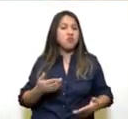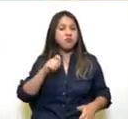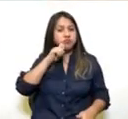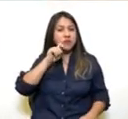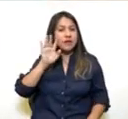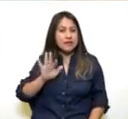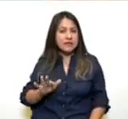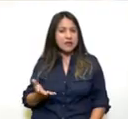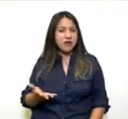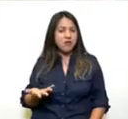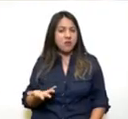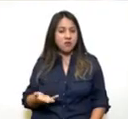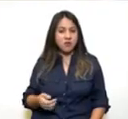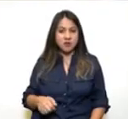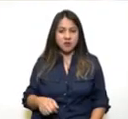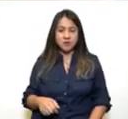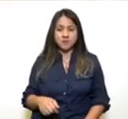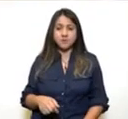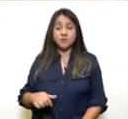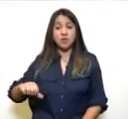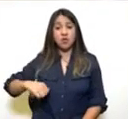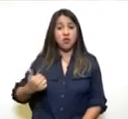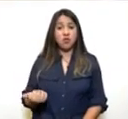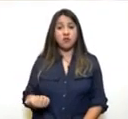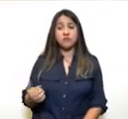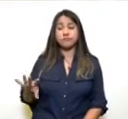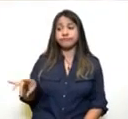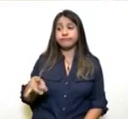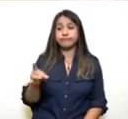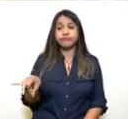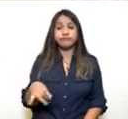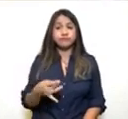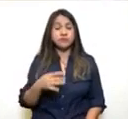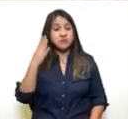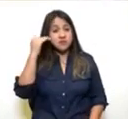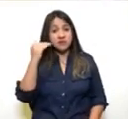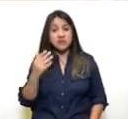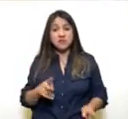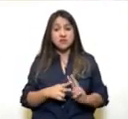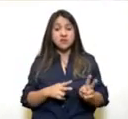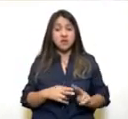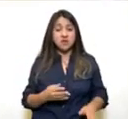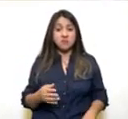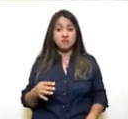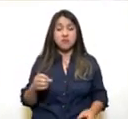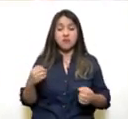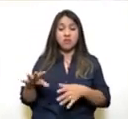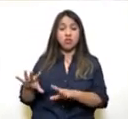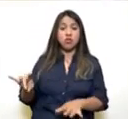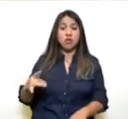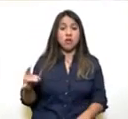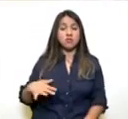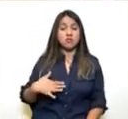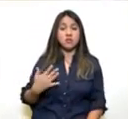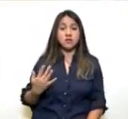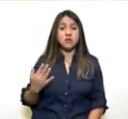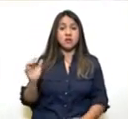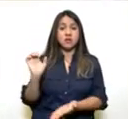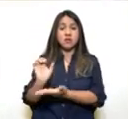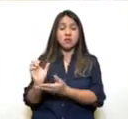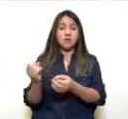es un joven desamparado abandonado abandonado por el